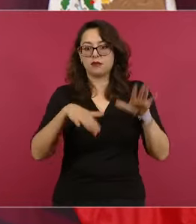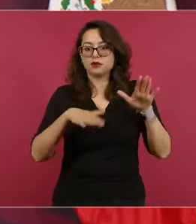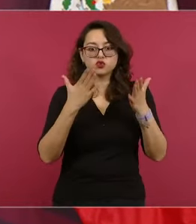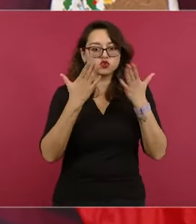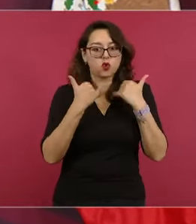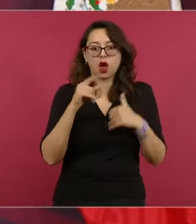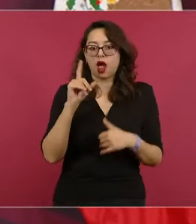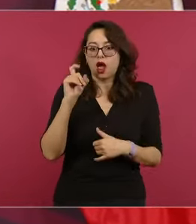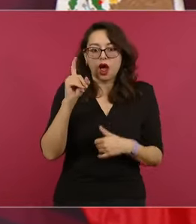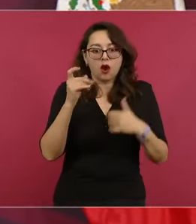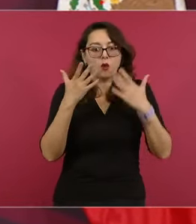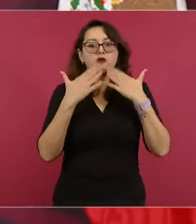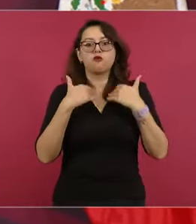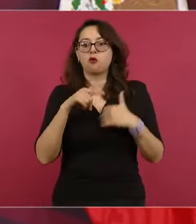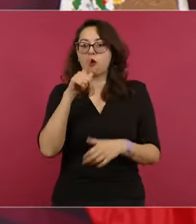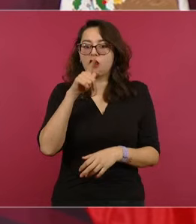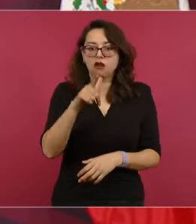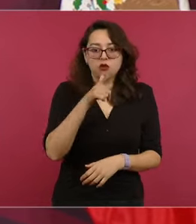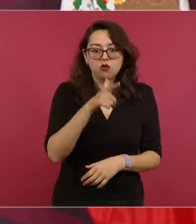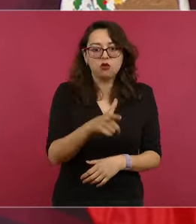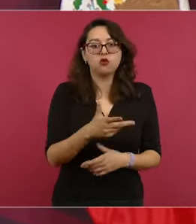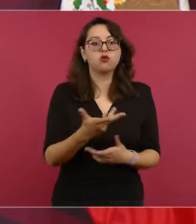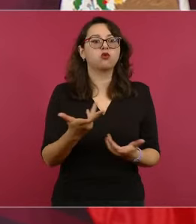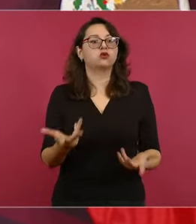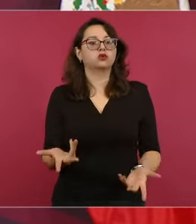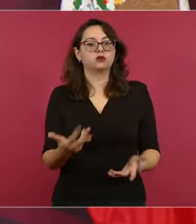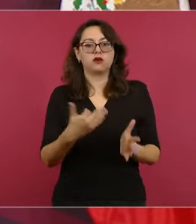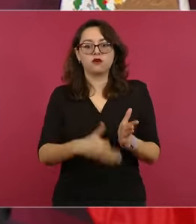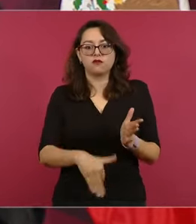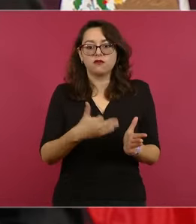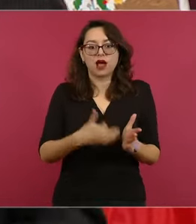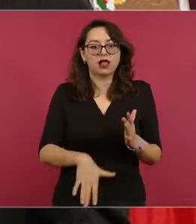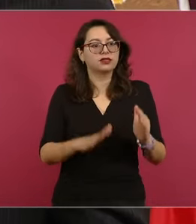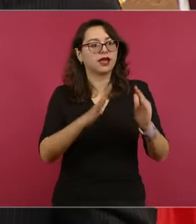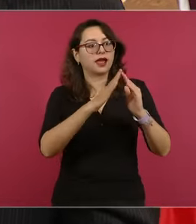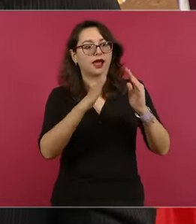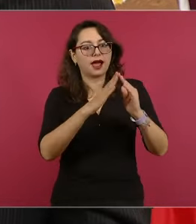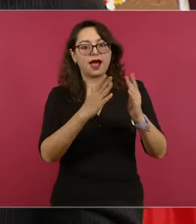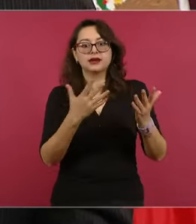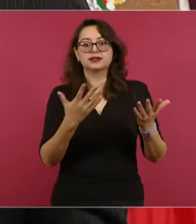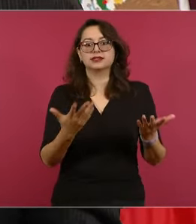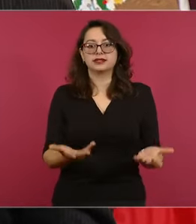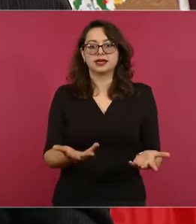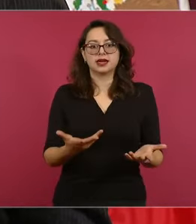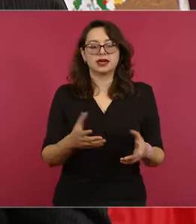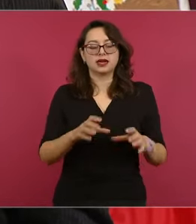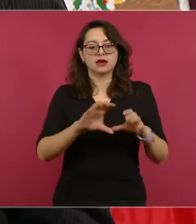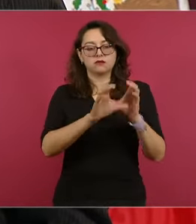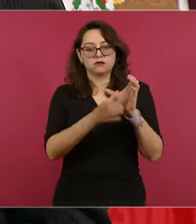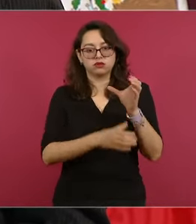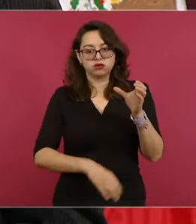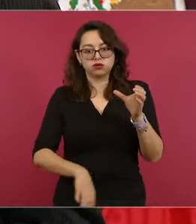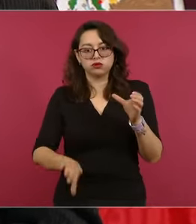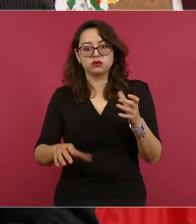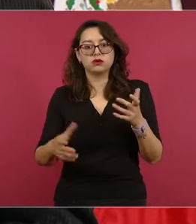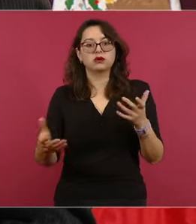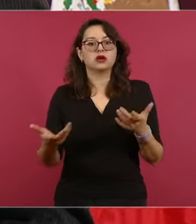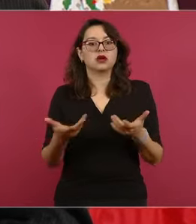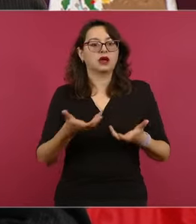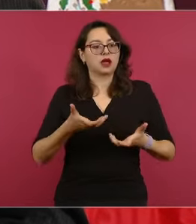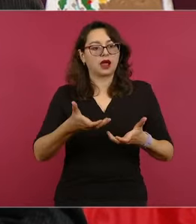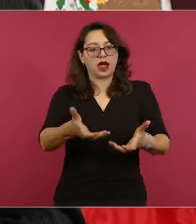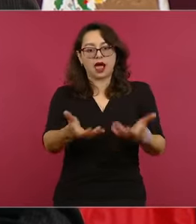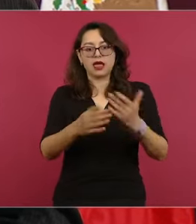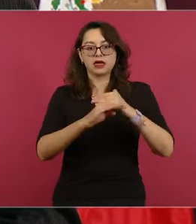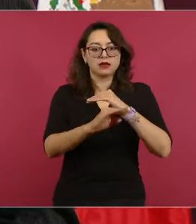servicios en donde viven, hay falta de vivienda y de drenaje y de agua y pavimento